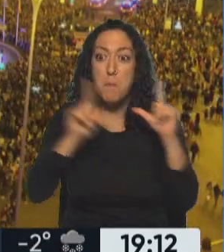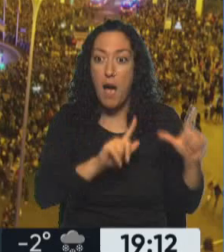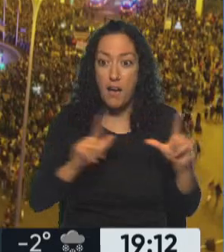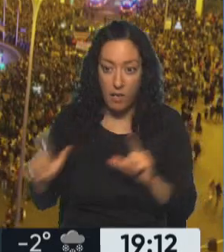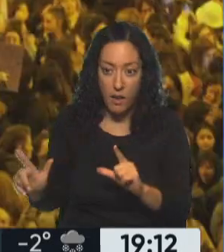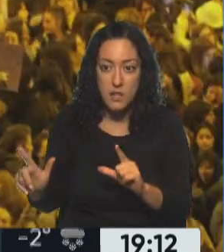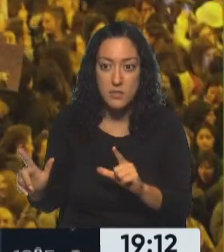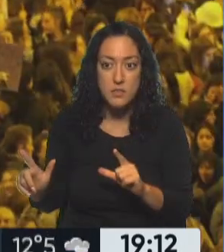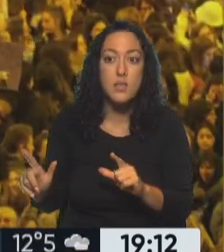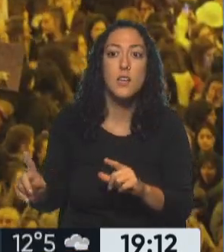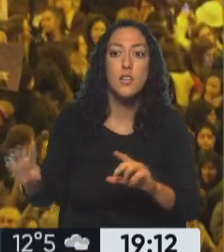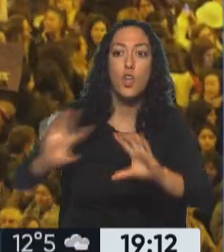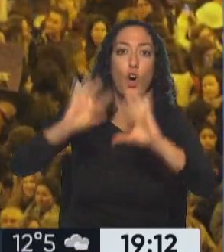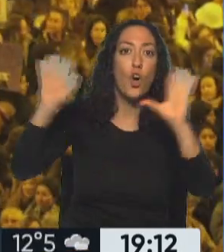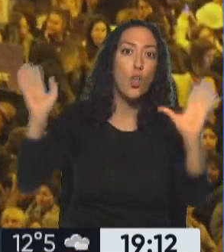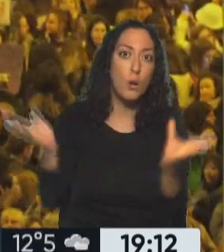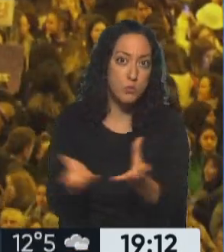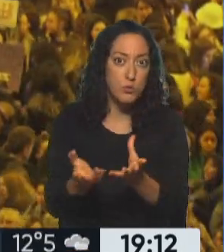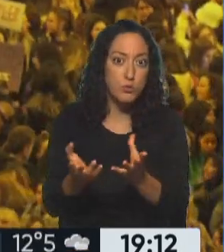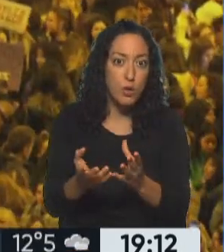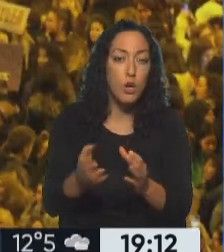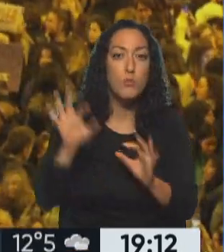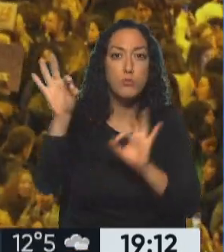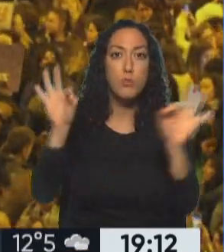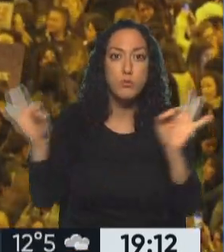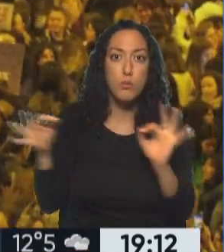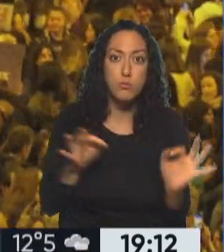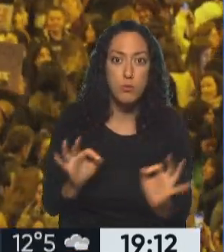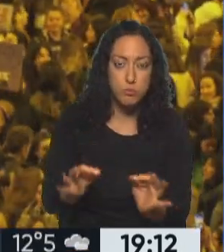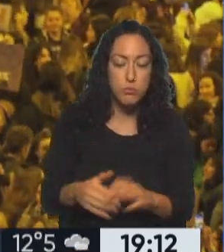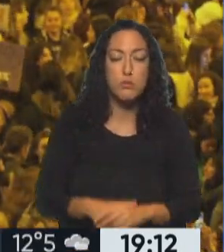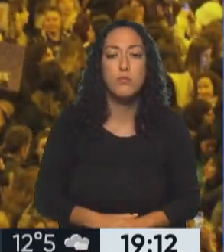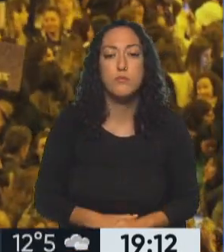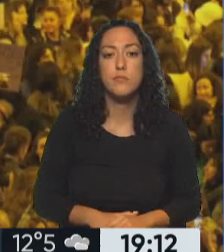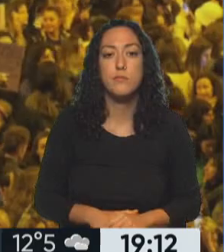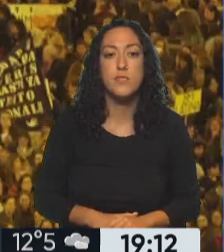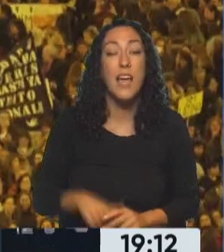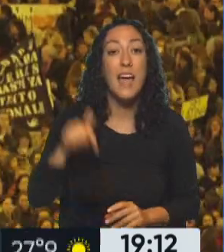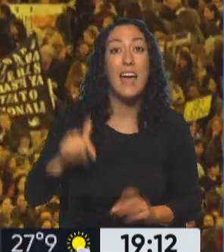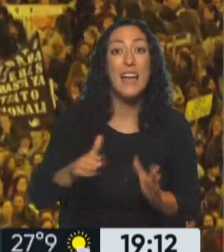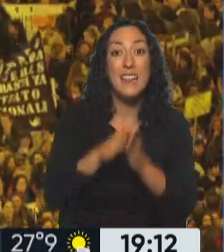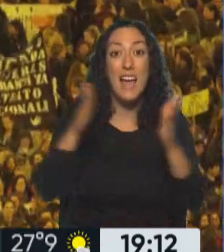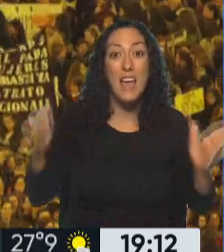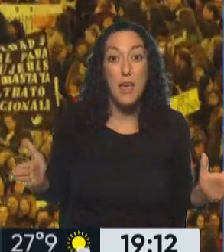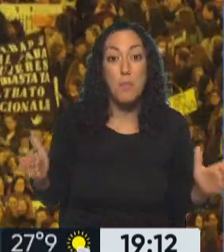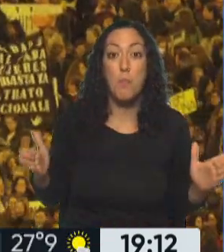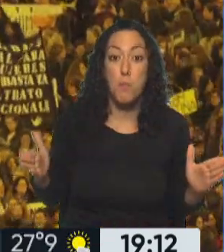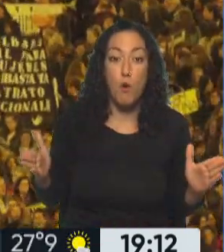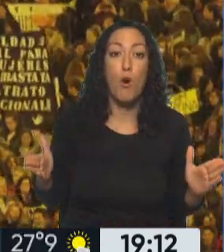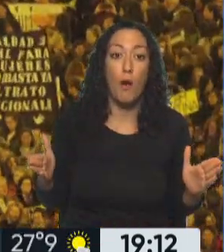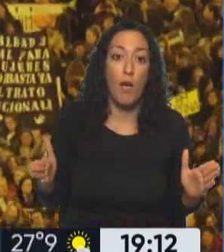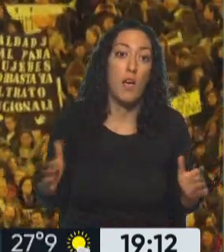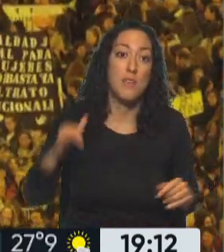pantalla, reflejando lo que está pasando en distintos puntos del globo, en una época y en una era en donde es